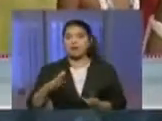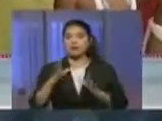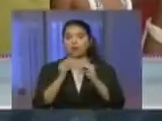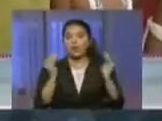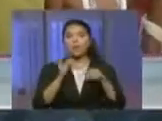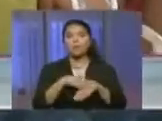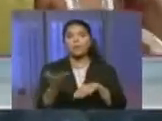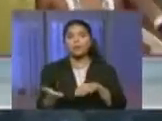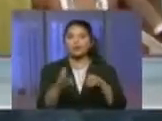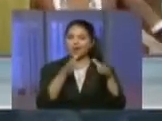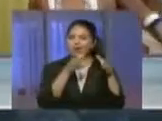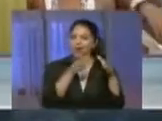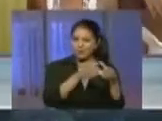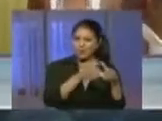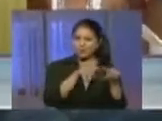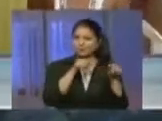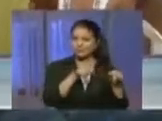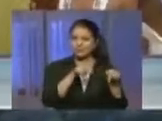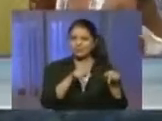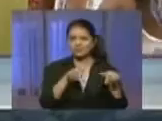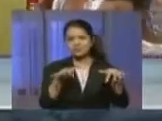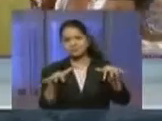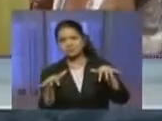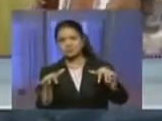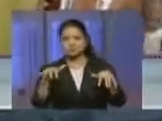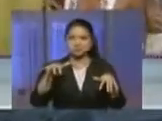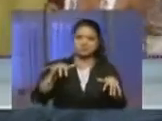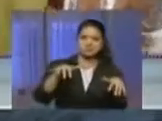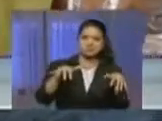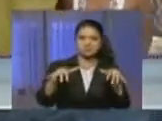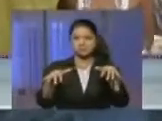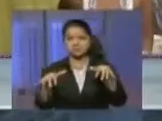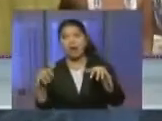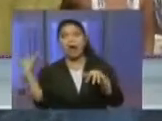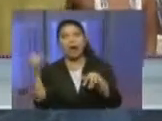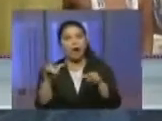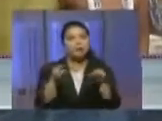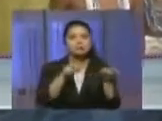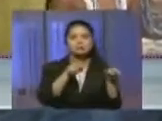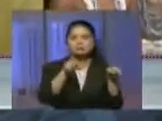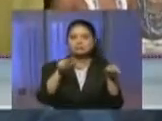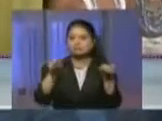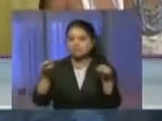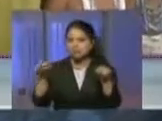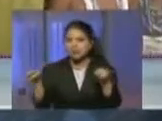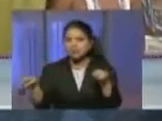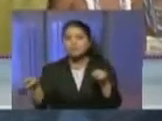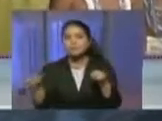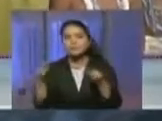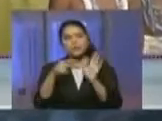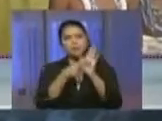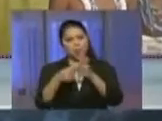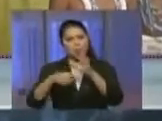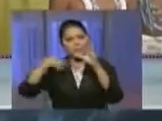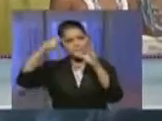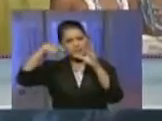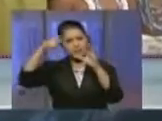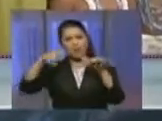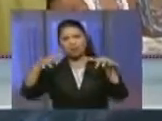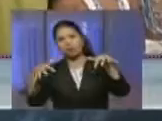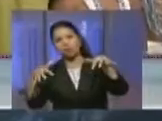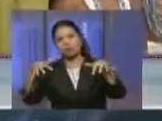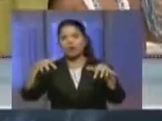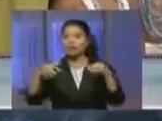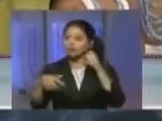de los zombis anda por ahí le sacaron un video a la banda de los zombis lo vi